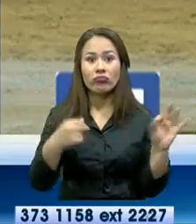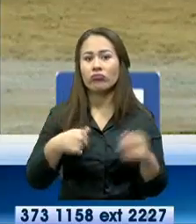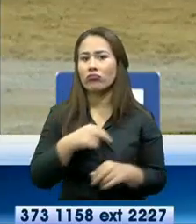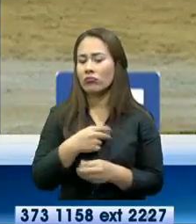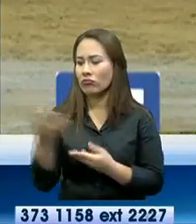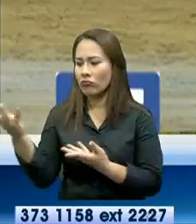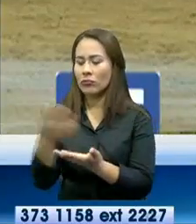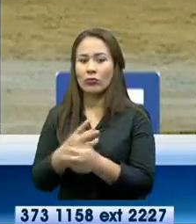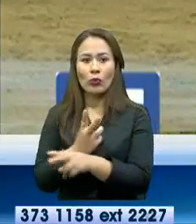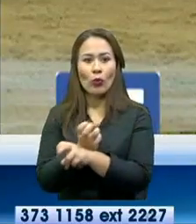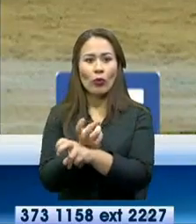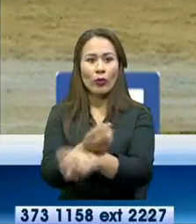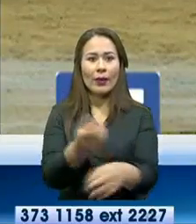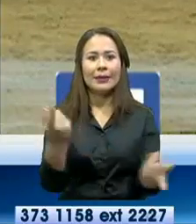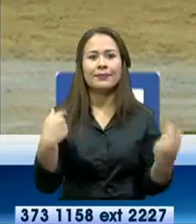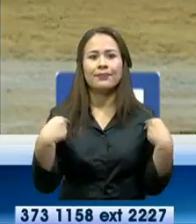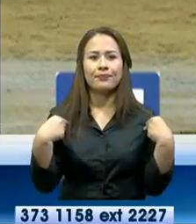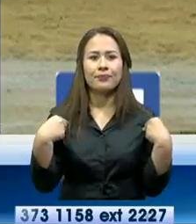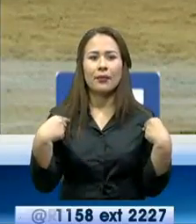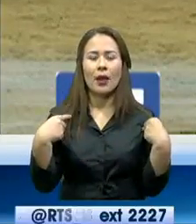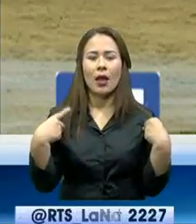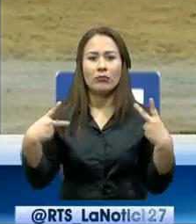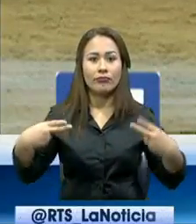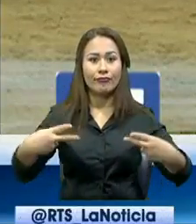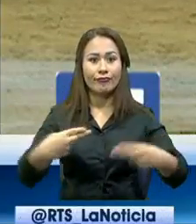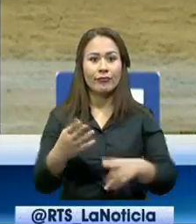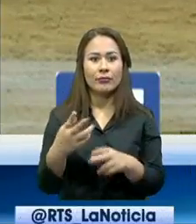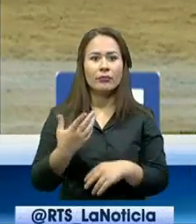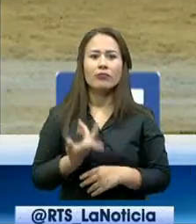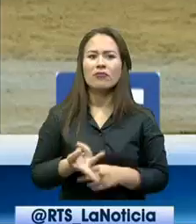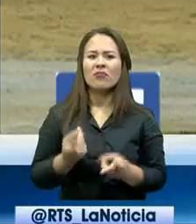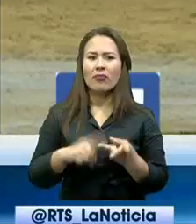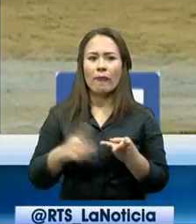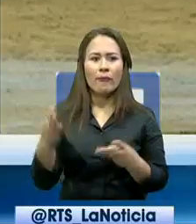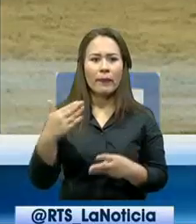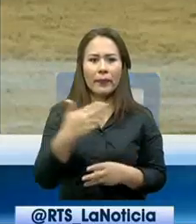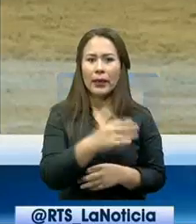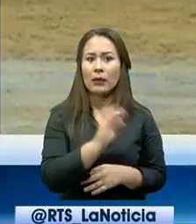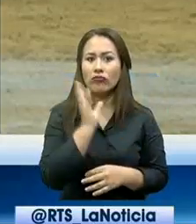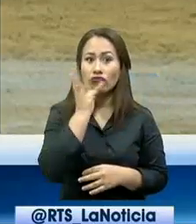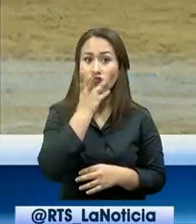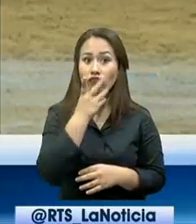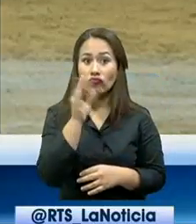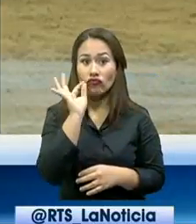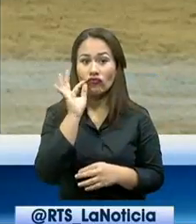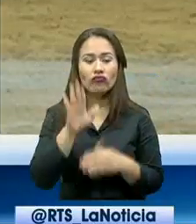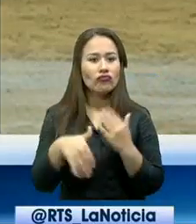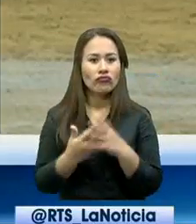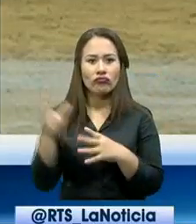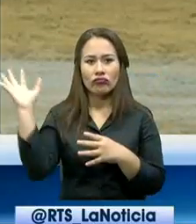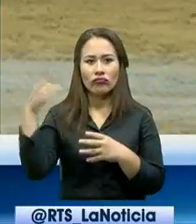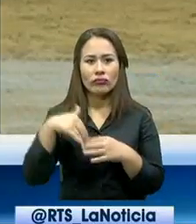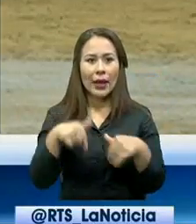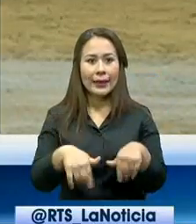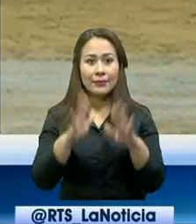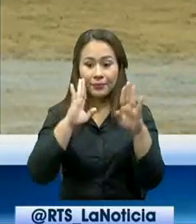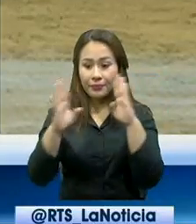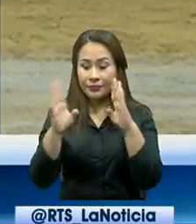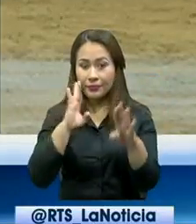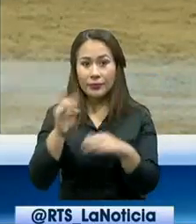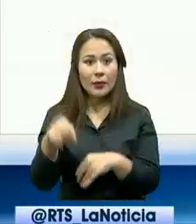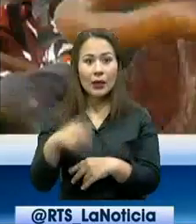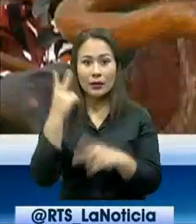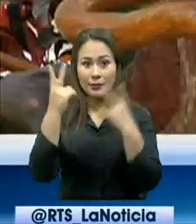langostino, el camotillo y todo eso. A través de todo, tenemos una atención para el